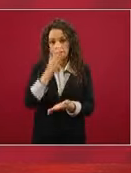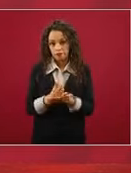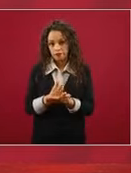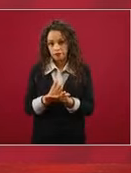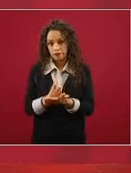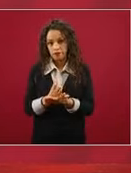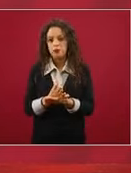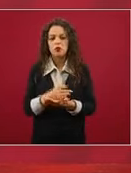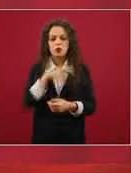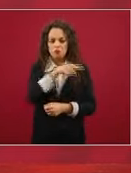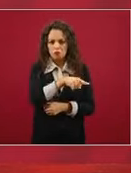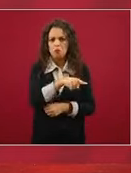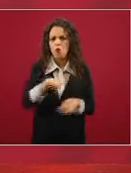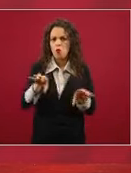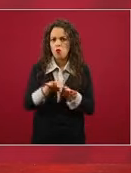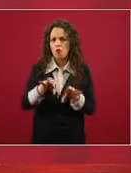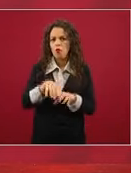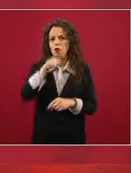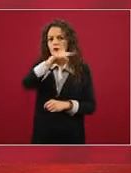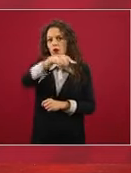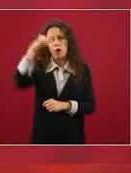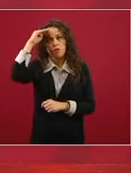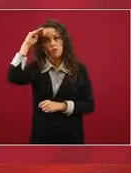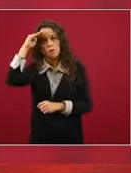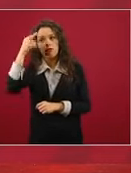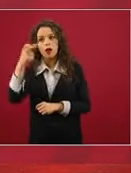ser parte de una solución o parte de un problema.